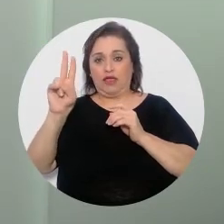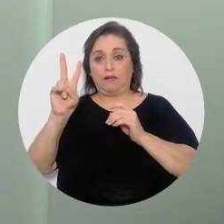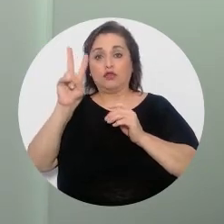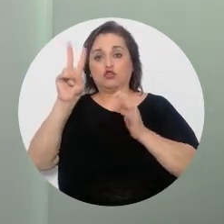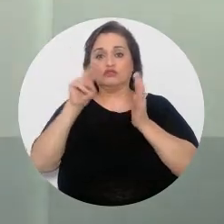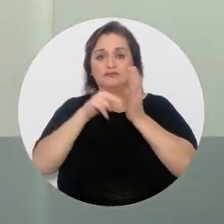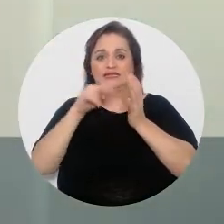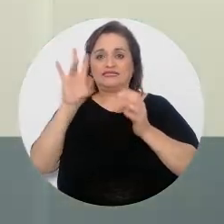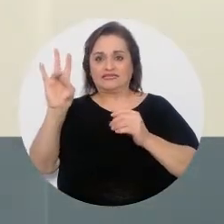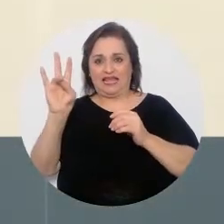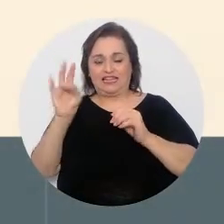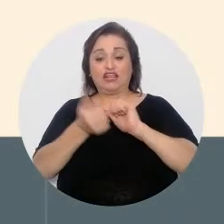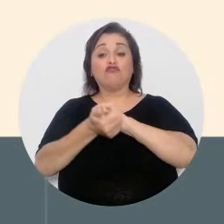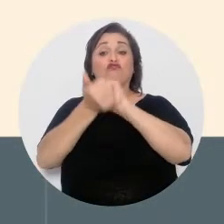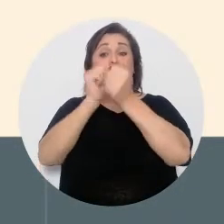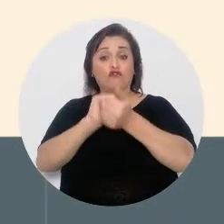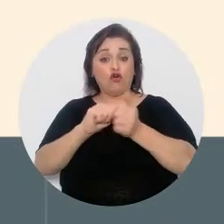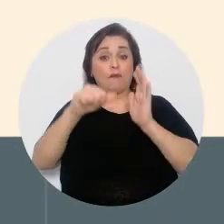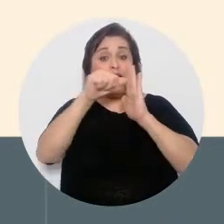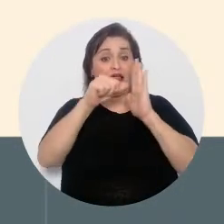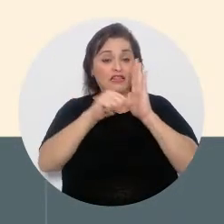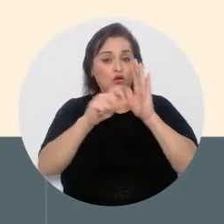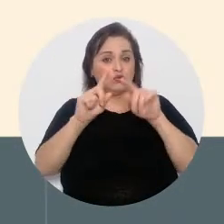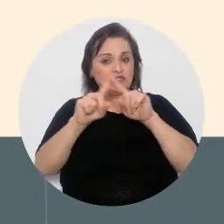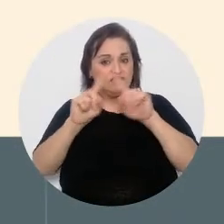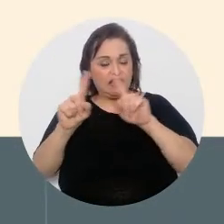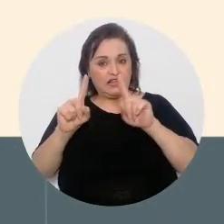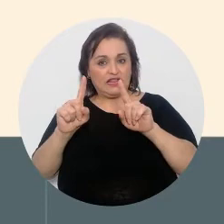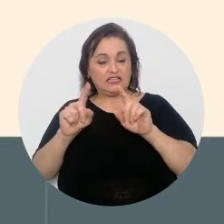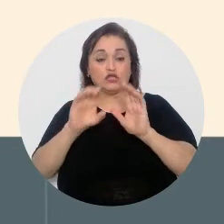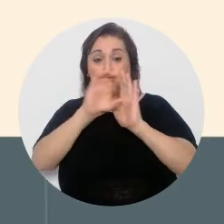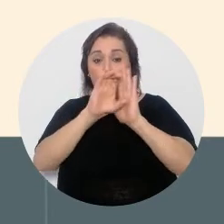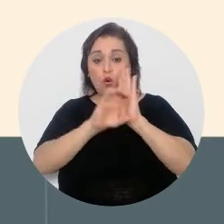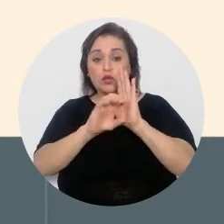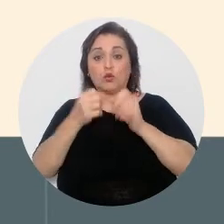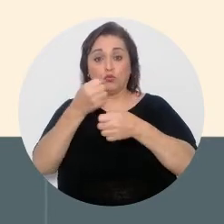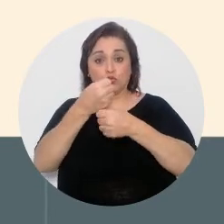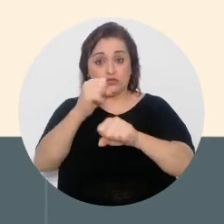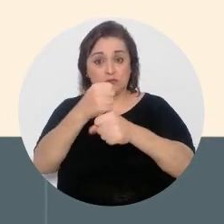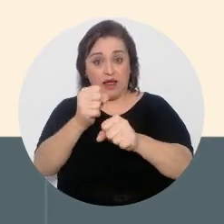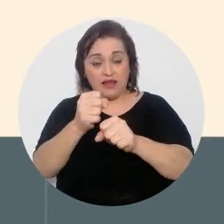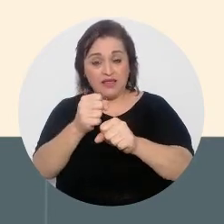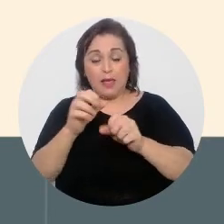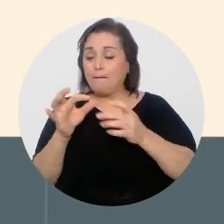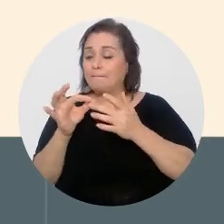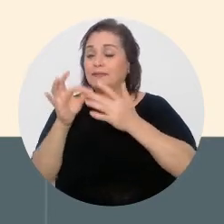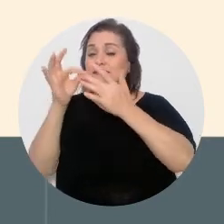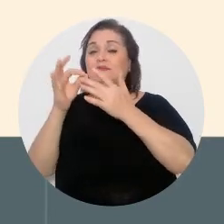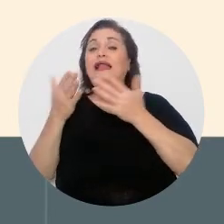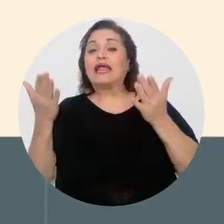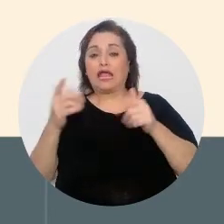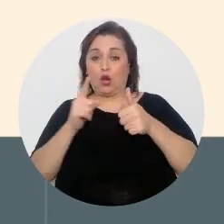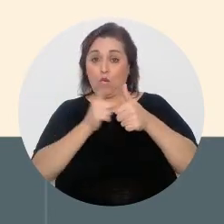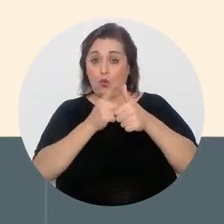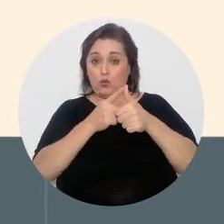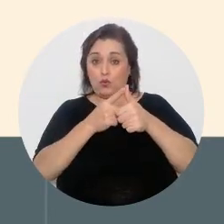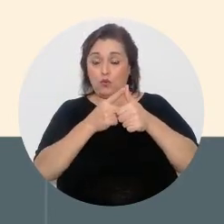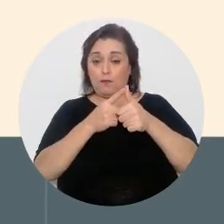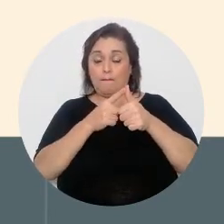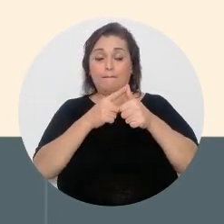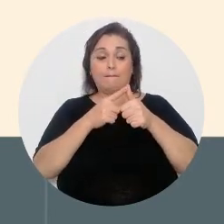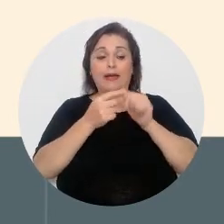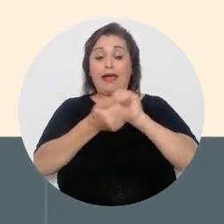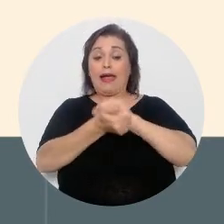del 2007. Ahí reforma varios artículos del Código Municipal, donde lo principal es, número